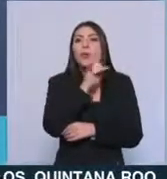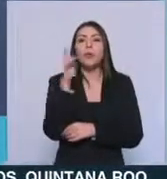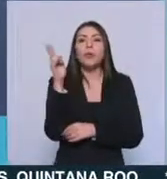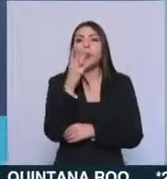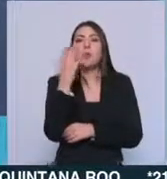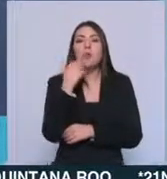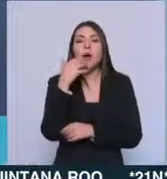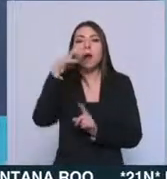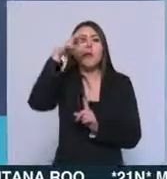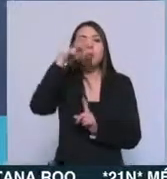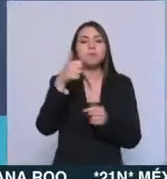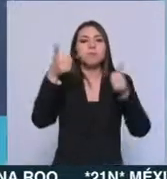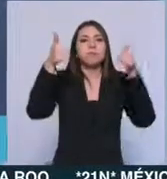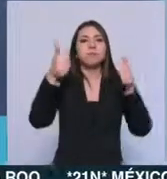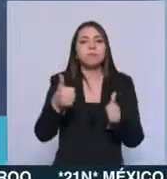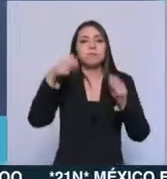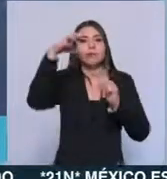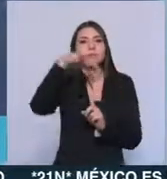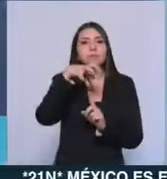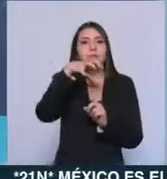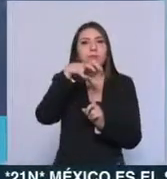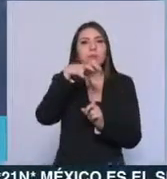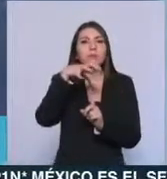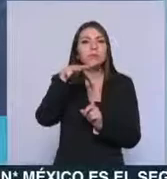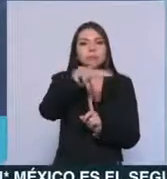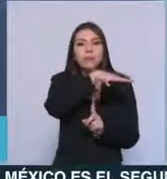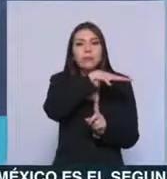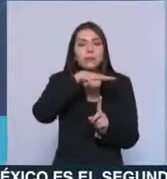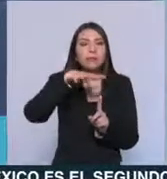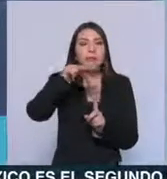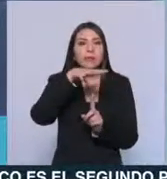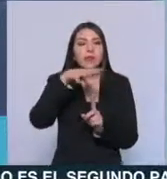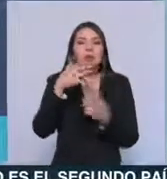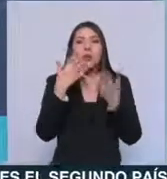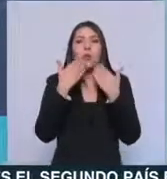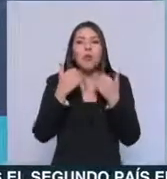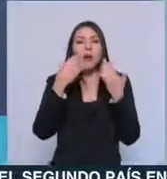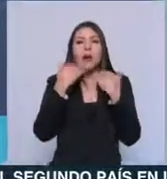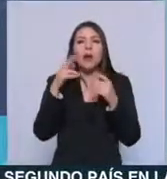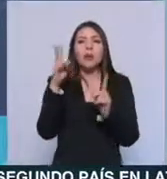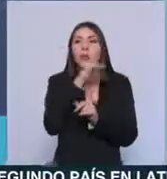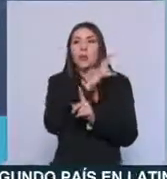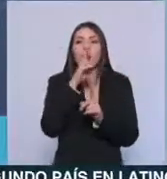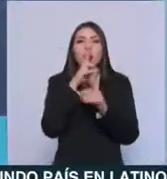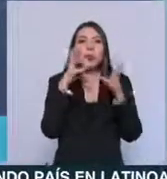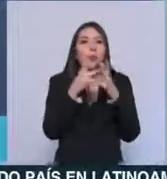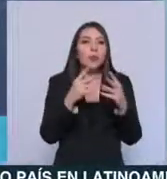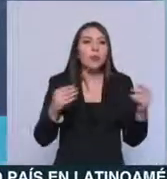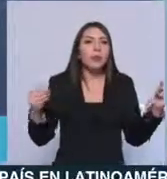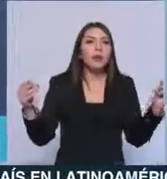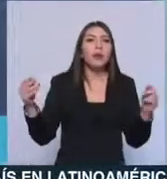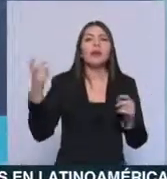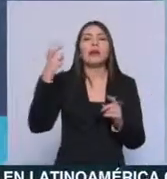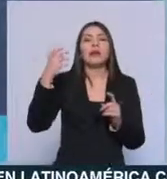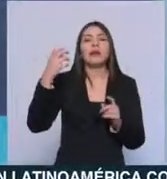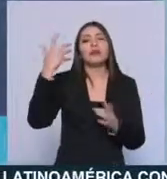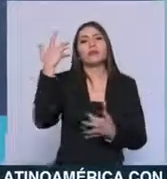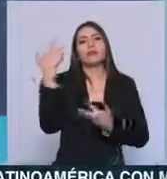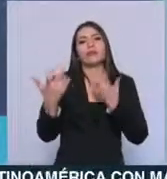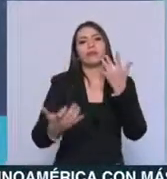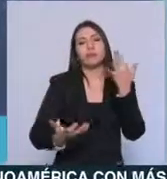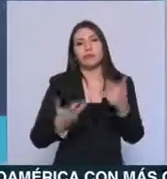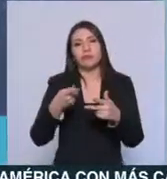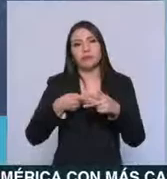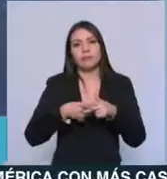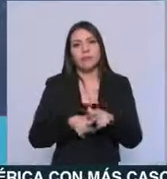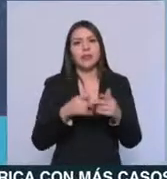habido un sistema de bajas presiones que ha impedido, te digo, que empiece a entrar el viento, y los vientos que hemos